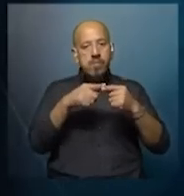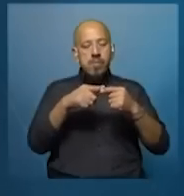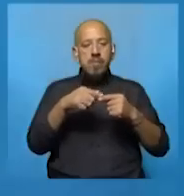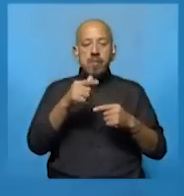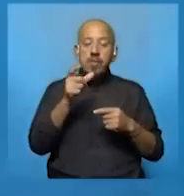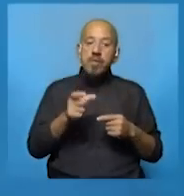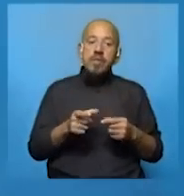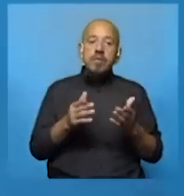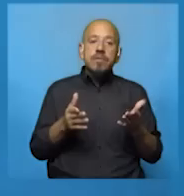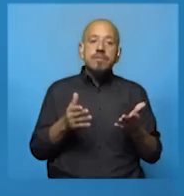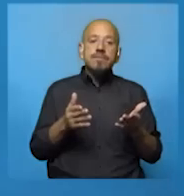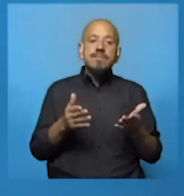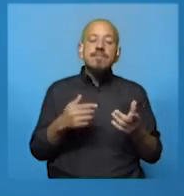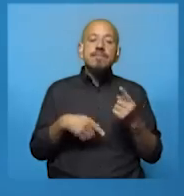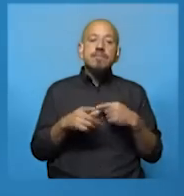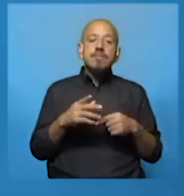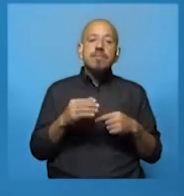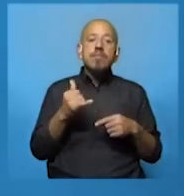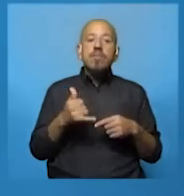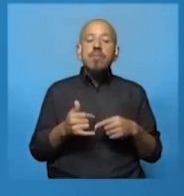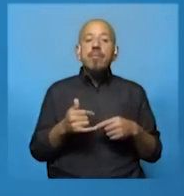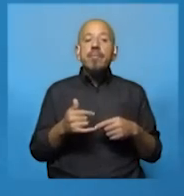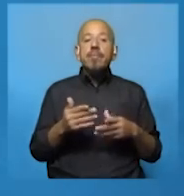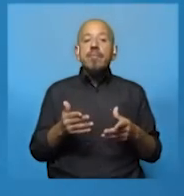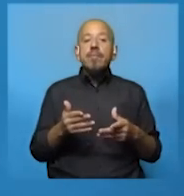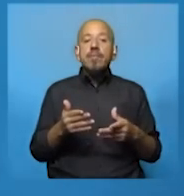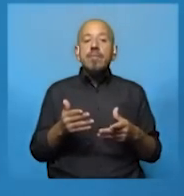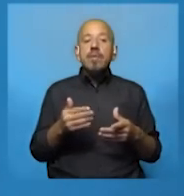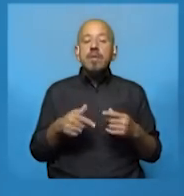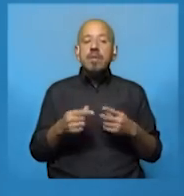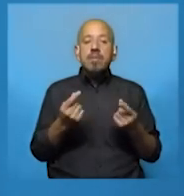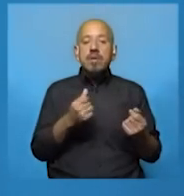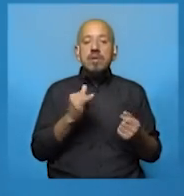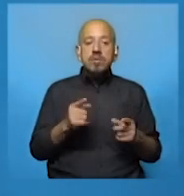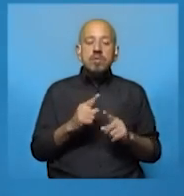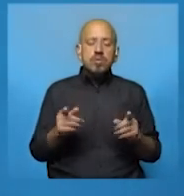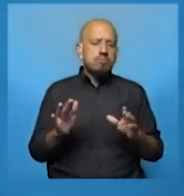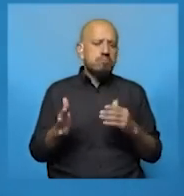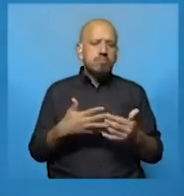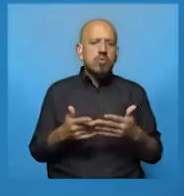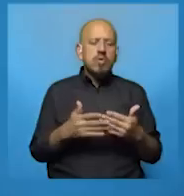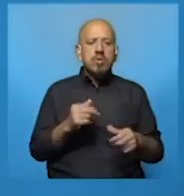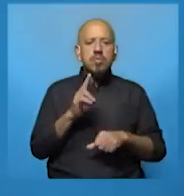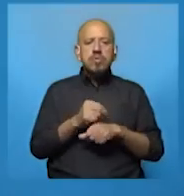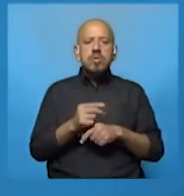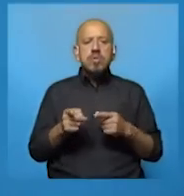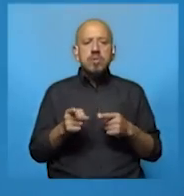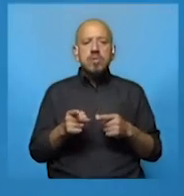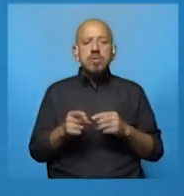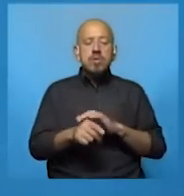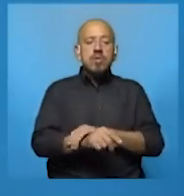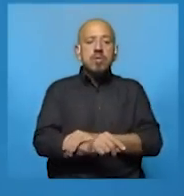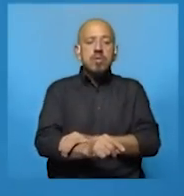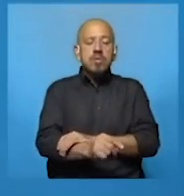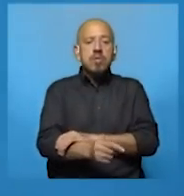se arraigan a una estructura mayor pero tienen propósitos personales que van más allá de tener dinero no y de usarlo como estábamos hablando hace un rato